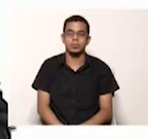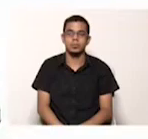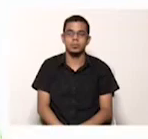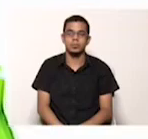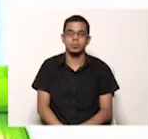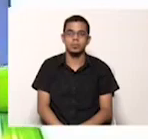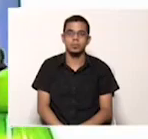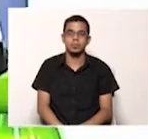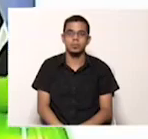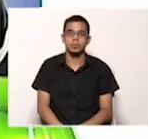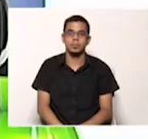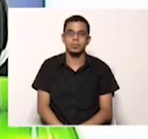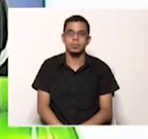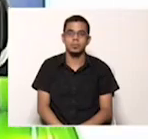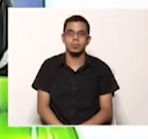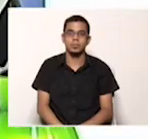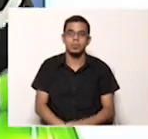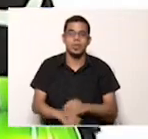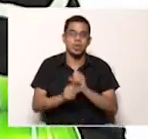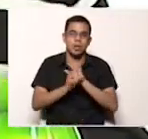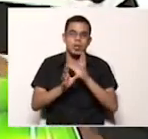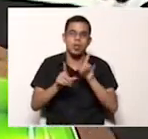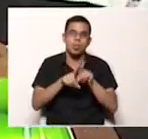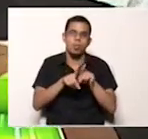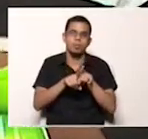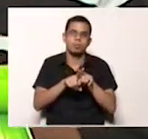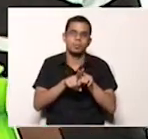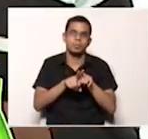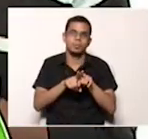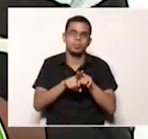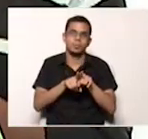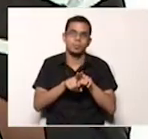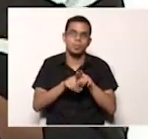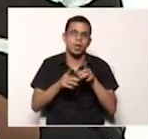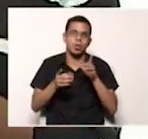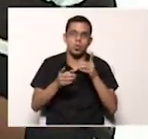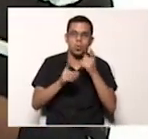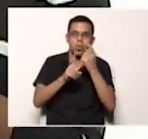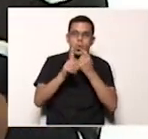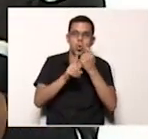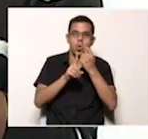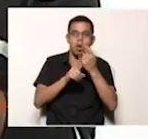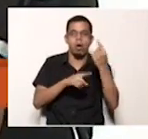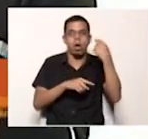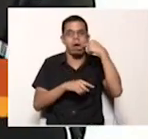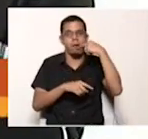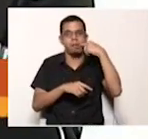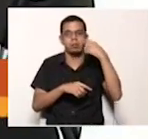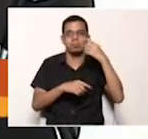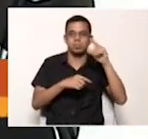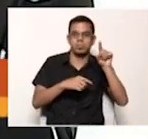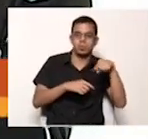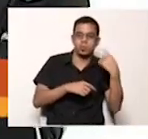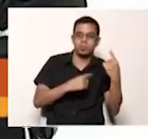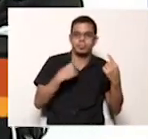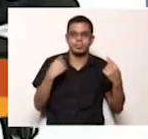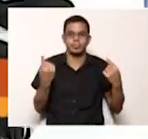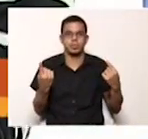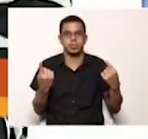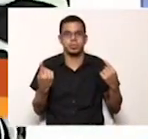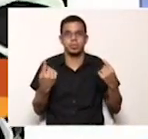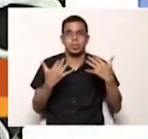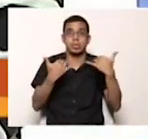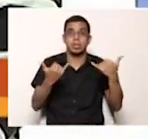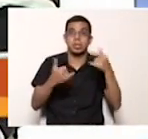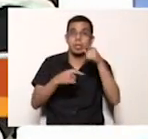caso del termómetro ambiental, que esto es cotidiano en la casa, cualquiera lo puede